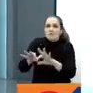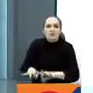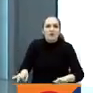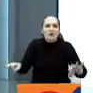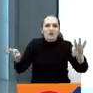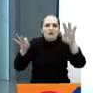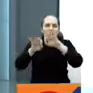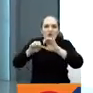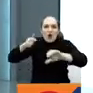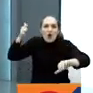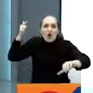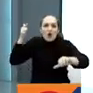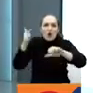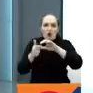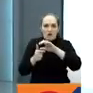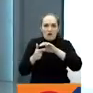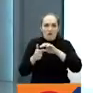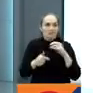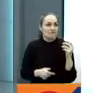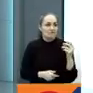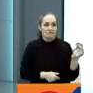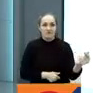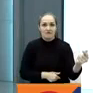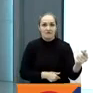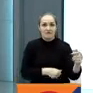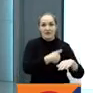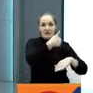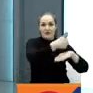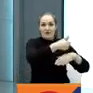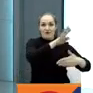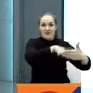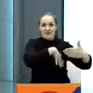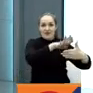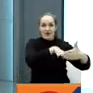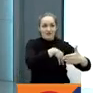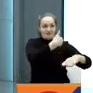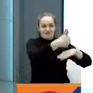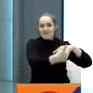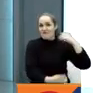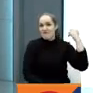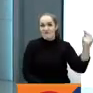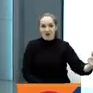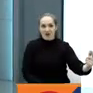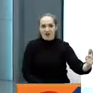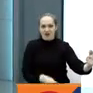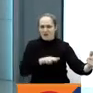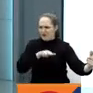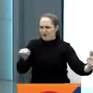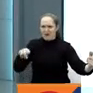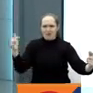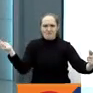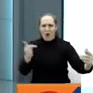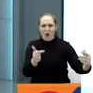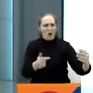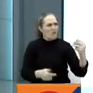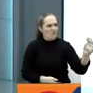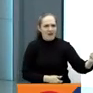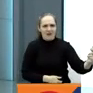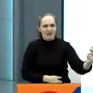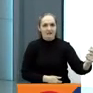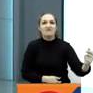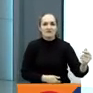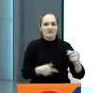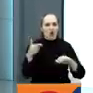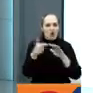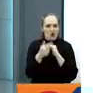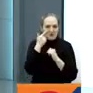y por desencadenar el despido del entrenador del Barcelona, Ronald Koeman. Estos son los ecos del gran gol del Tigre